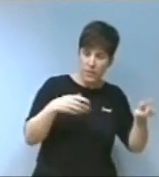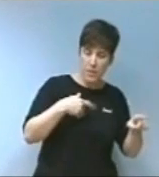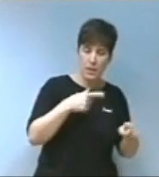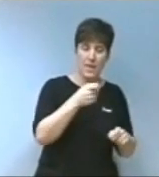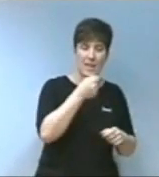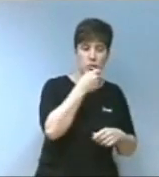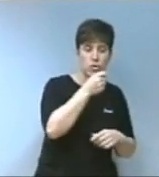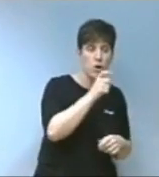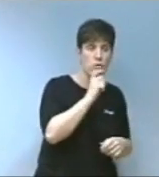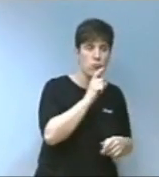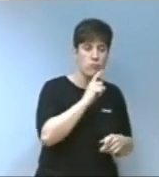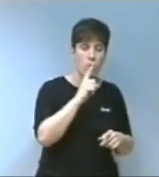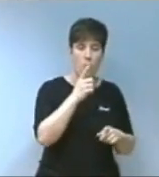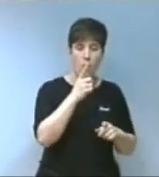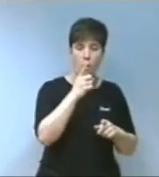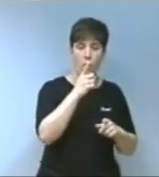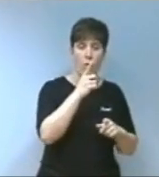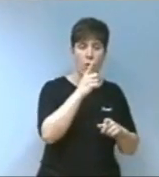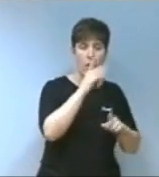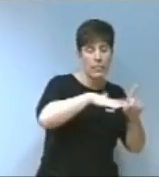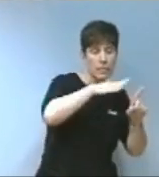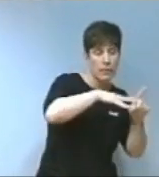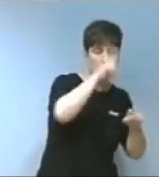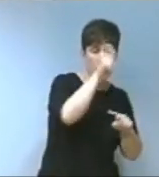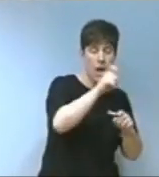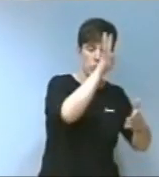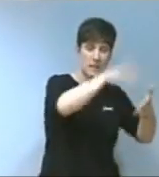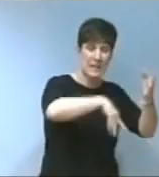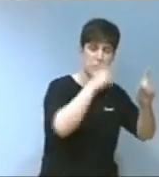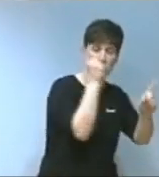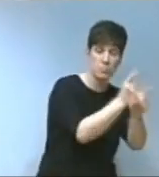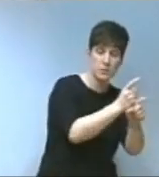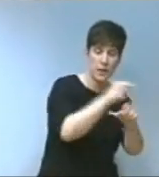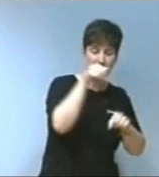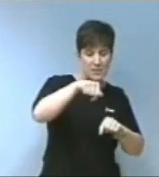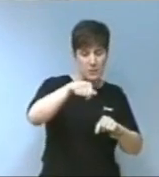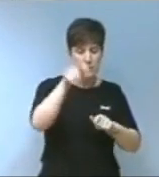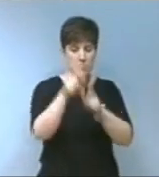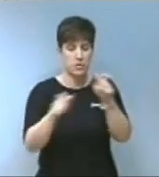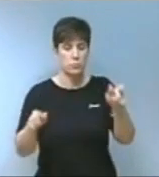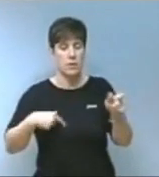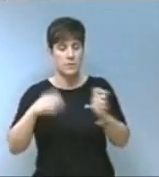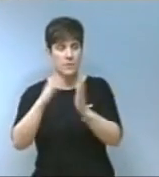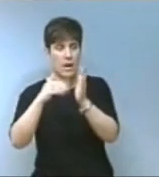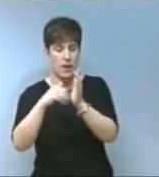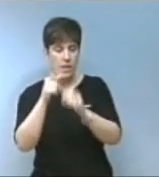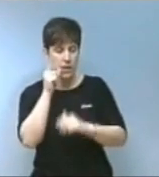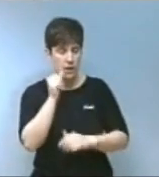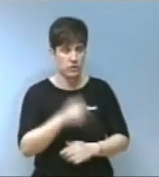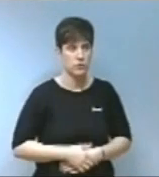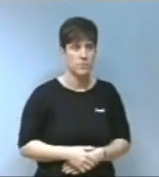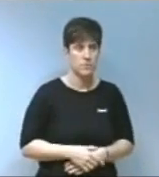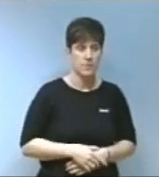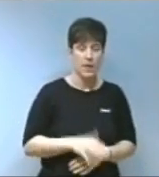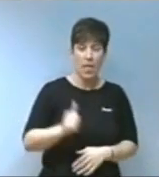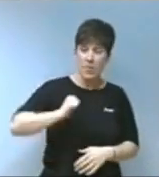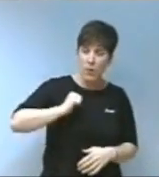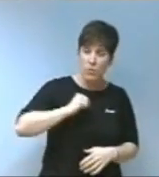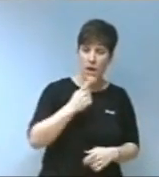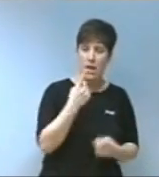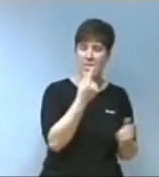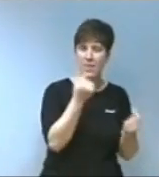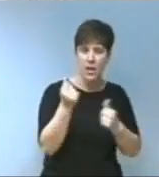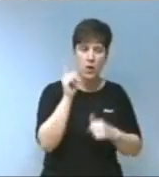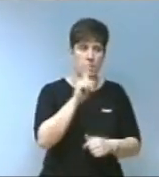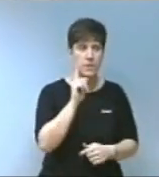a los valencianos. Para ellos 8.000 millones de euros. Para nosotros pobreza, deuda y dinero de mentira. Mire, señor Puig, hay